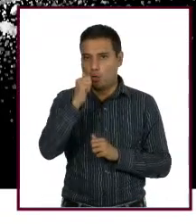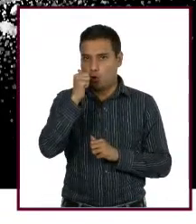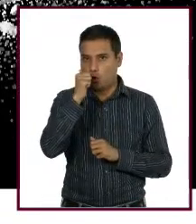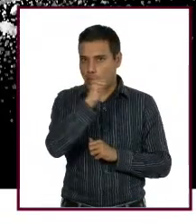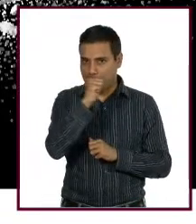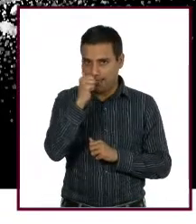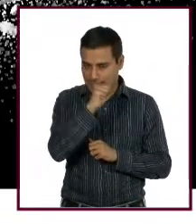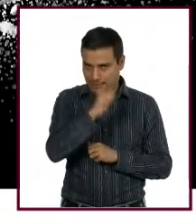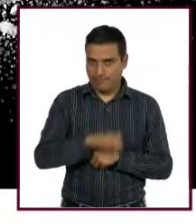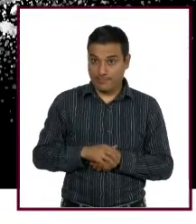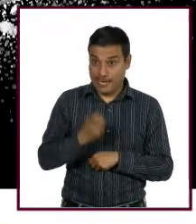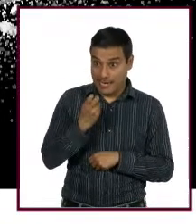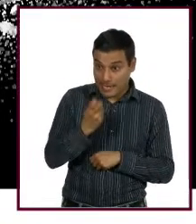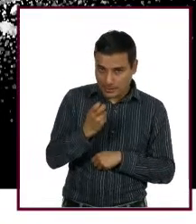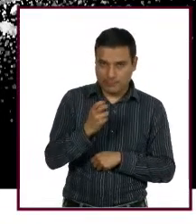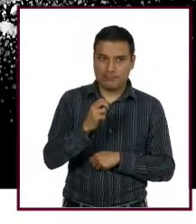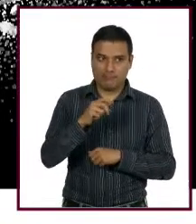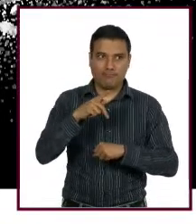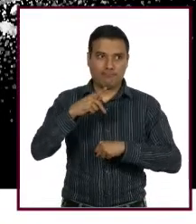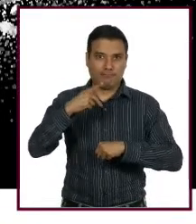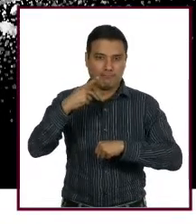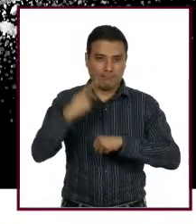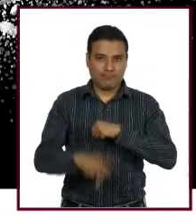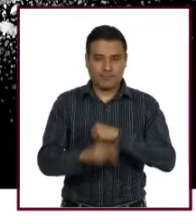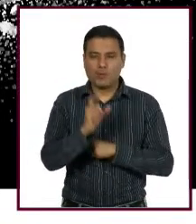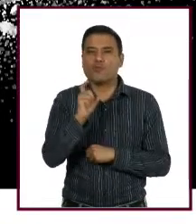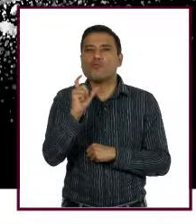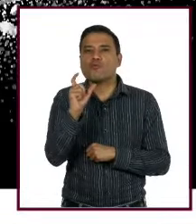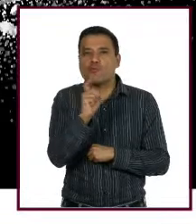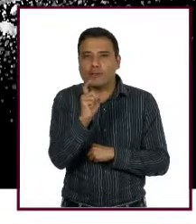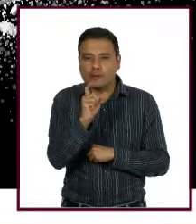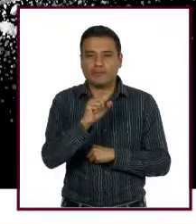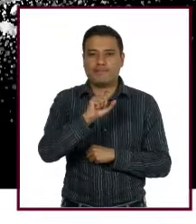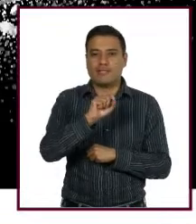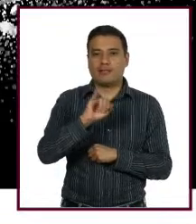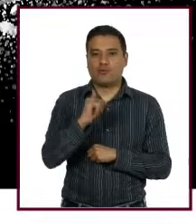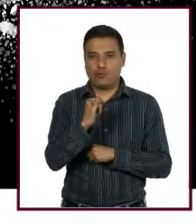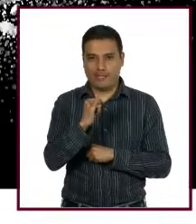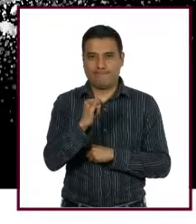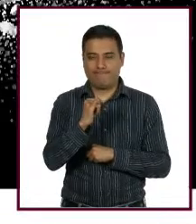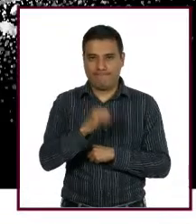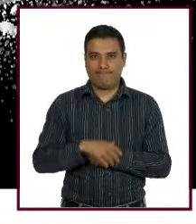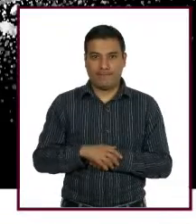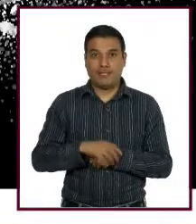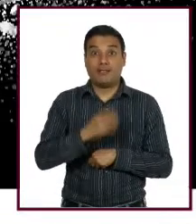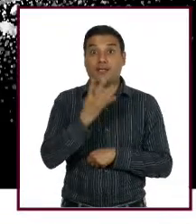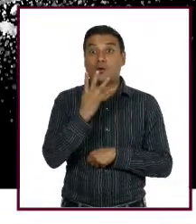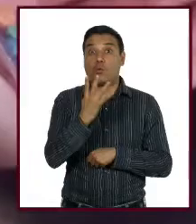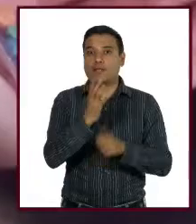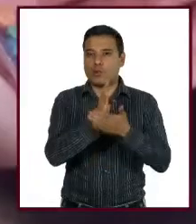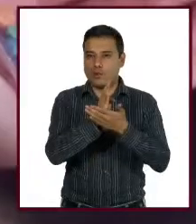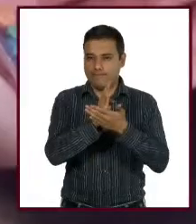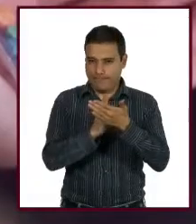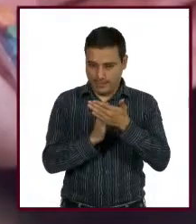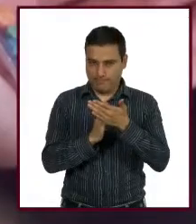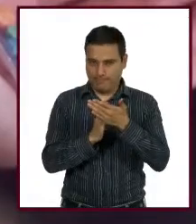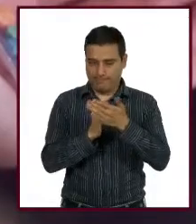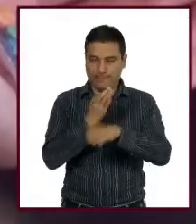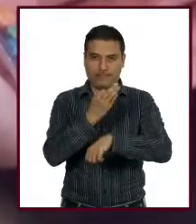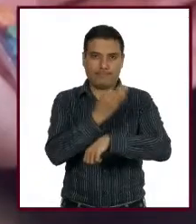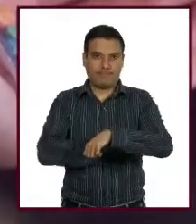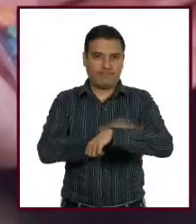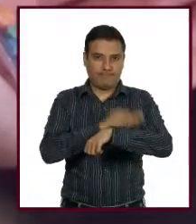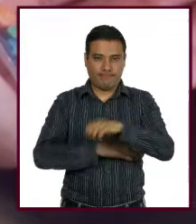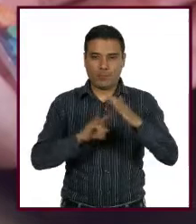la línea que te rebasa. La cita es el próximo 20 de junio a las 16:30 hora del centro. Así es que